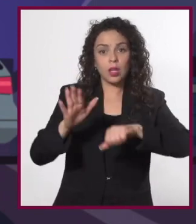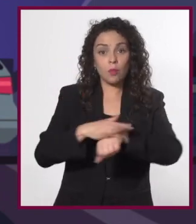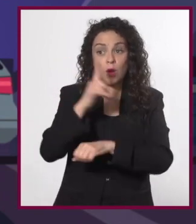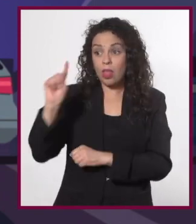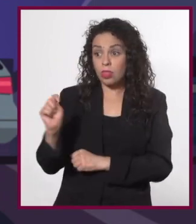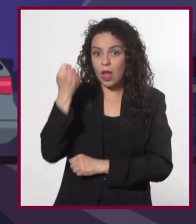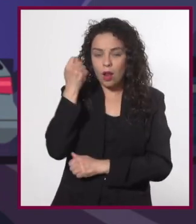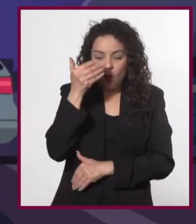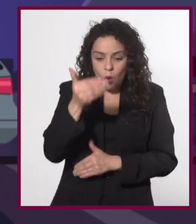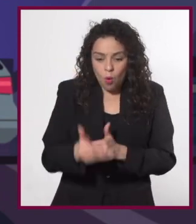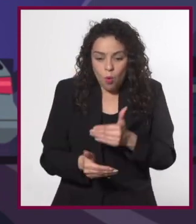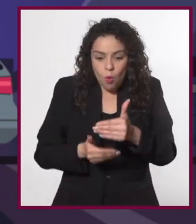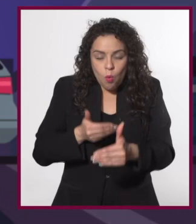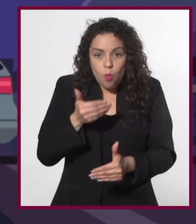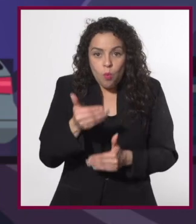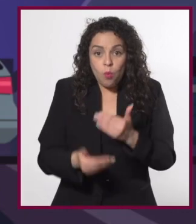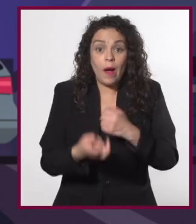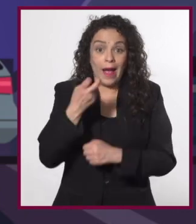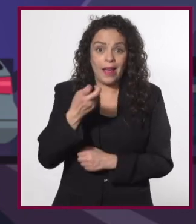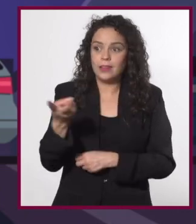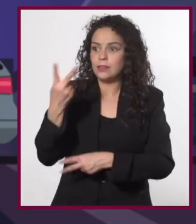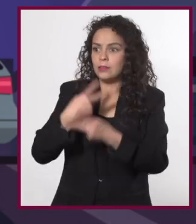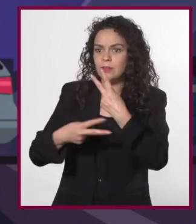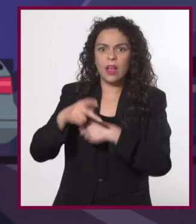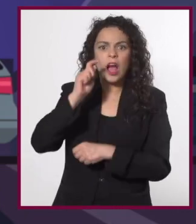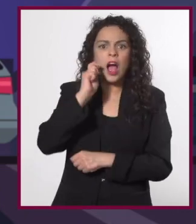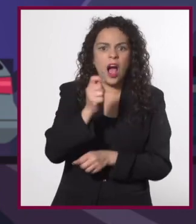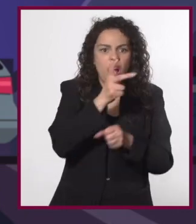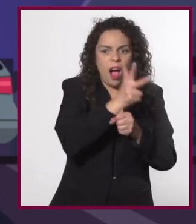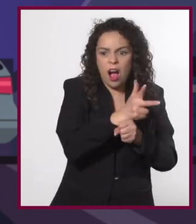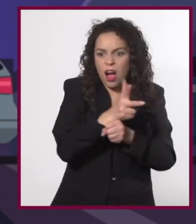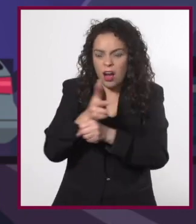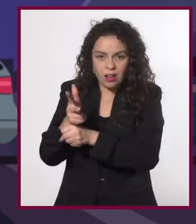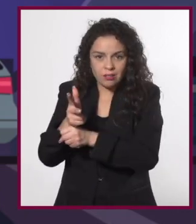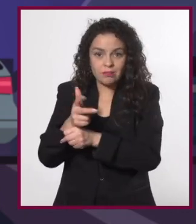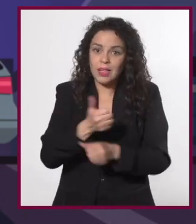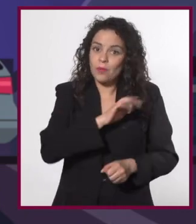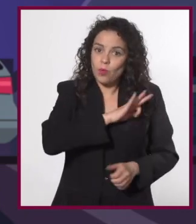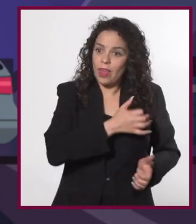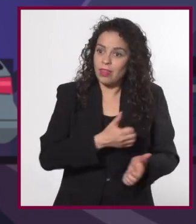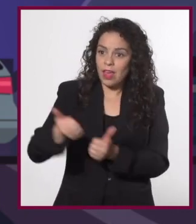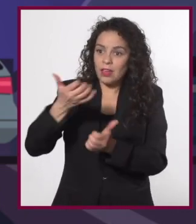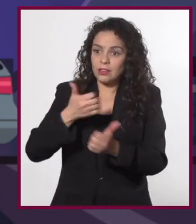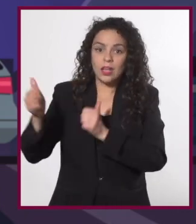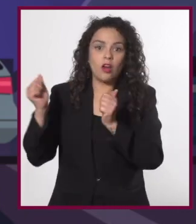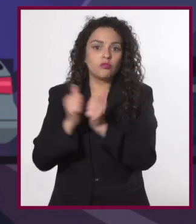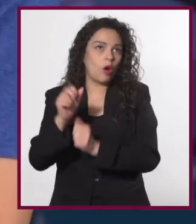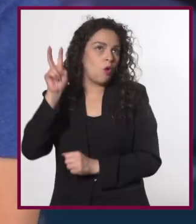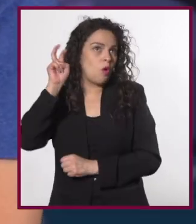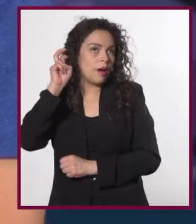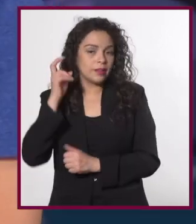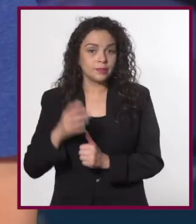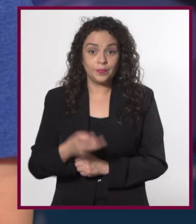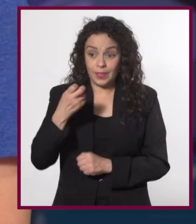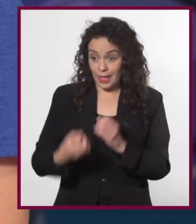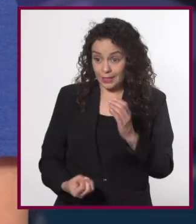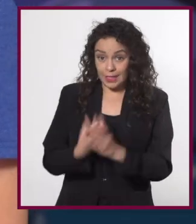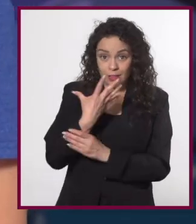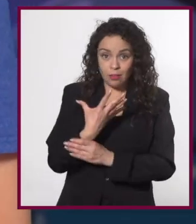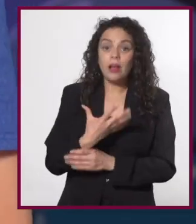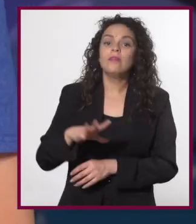adelantos tecnológicos que permitieron la aparición de cámaras y sistemas de audio portátiles. Con esta nueva